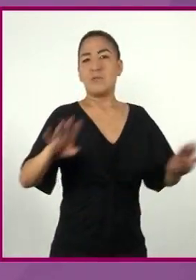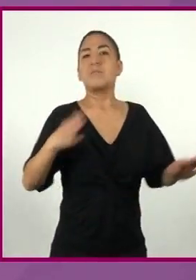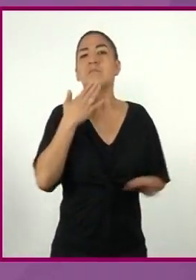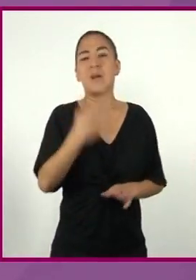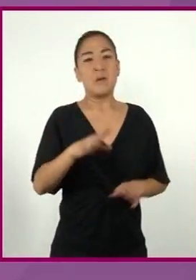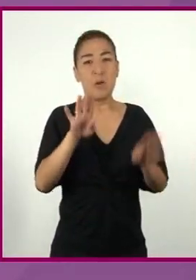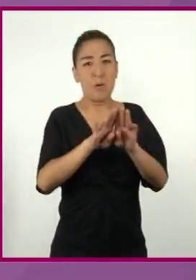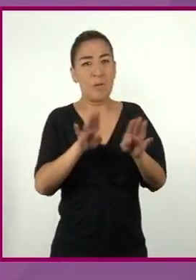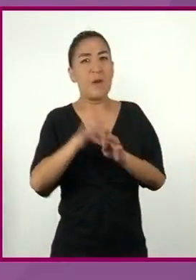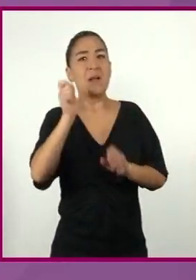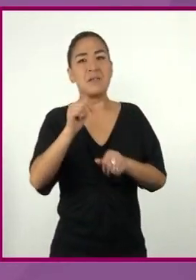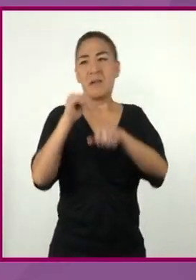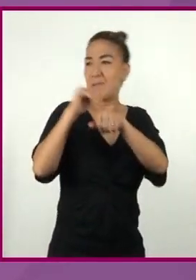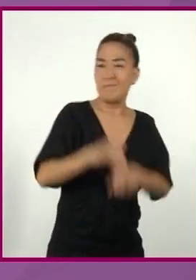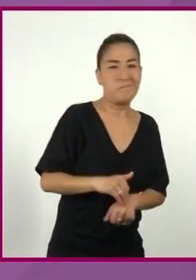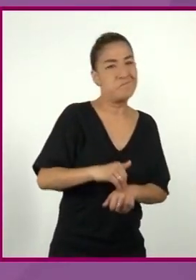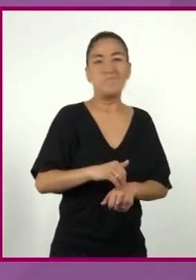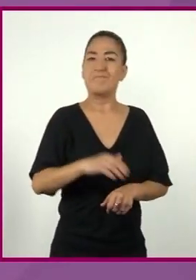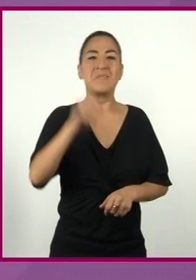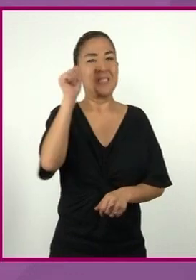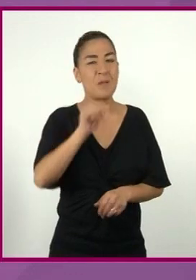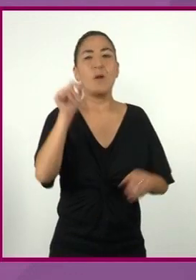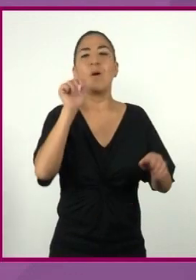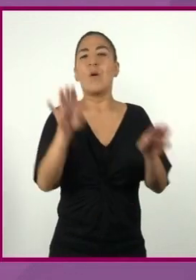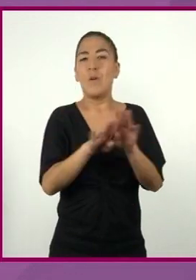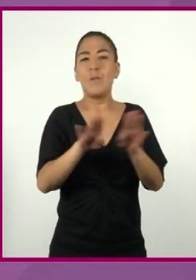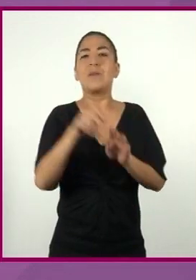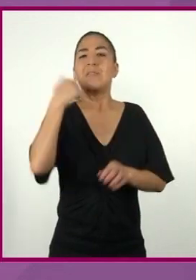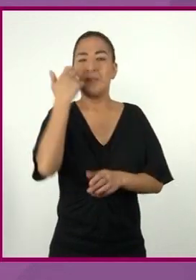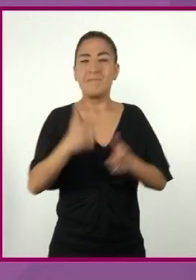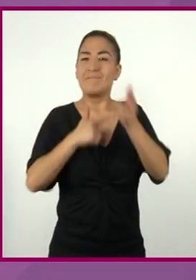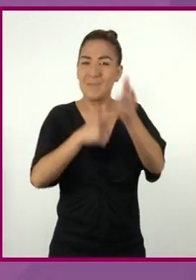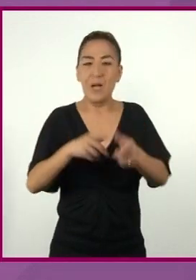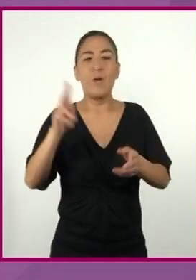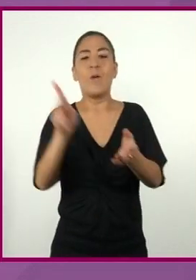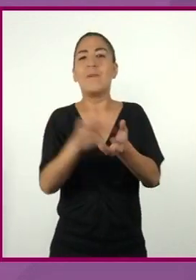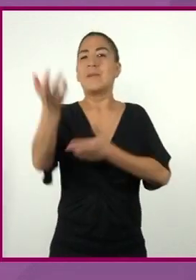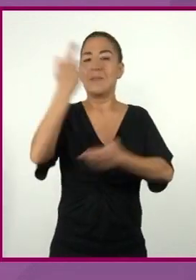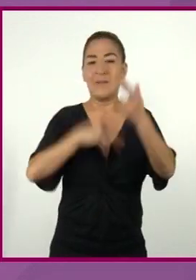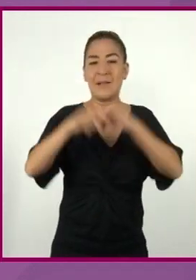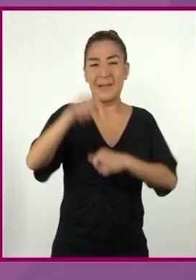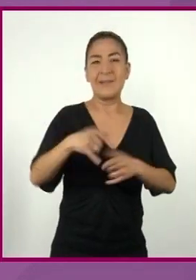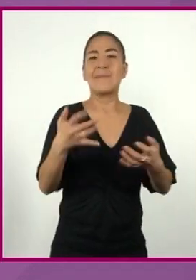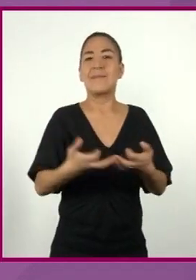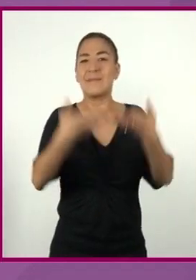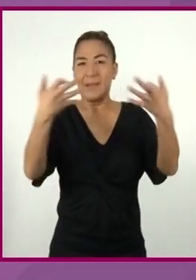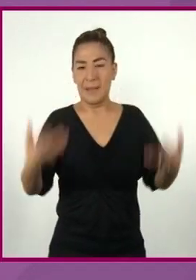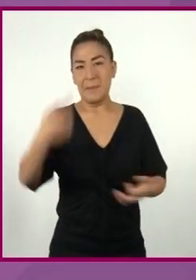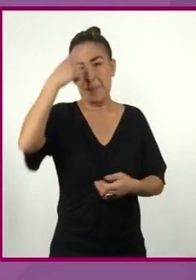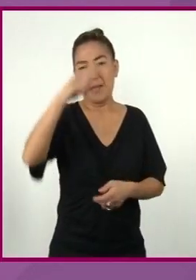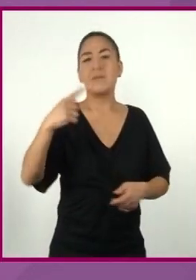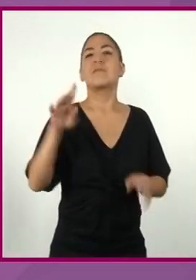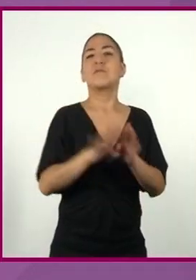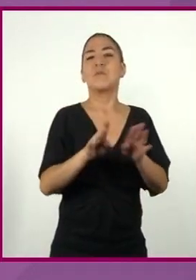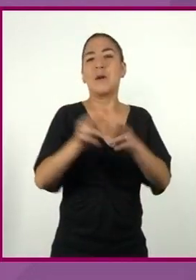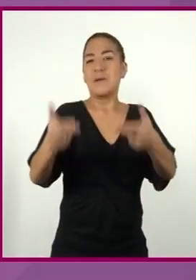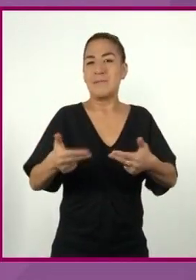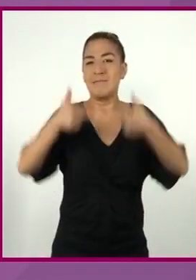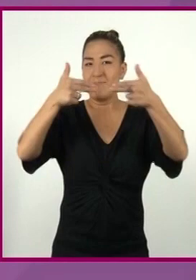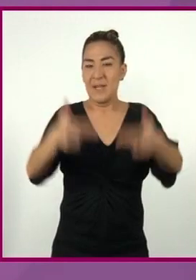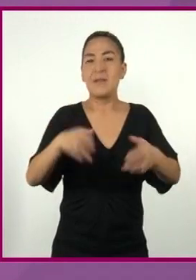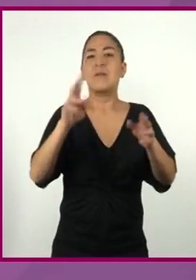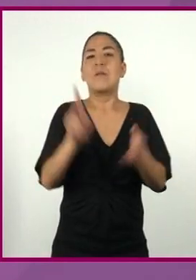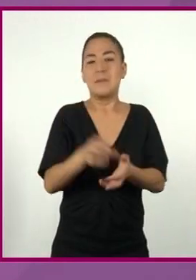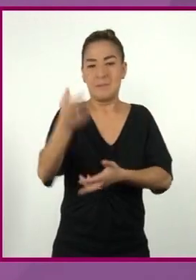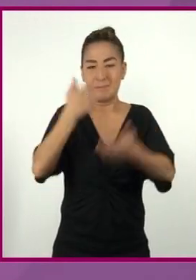se rindió. Al contrario, tuvo siempre el impulso de volver a su tierra, recuperar el trono que le correspondía como heredero y salvar a su